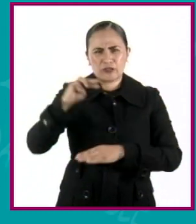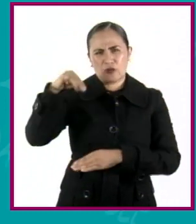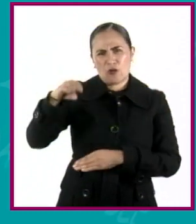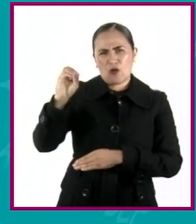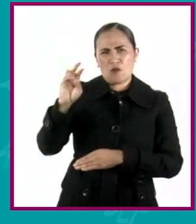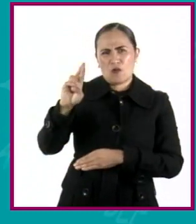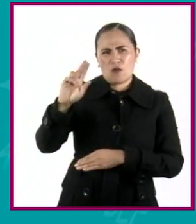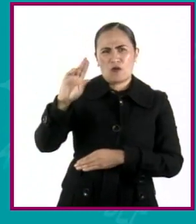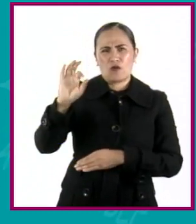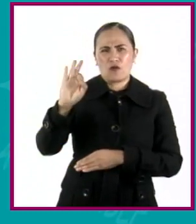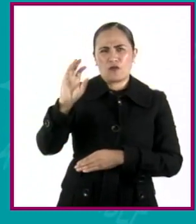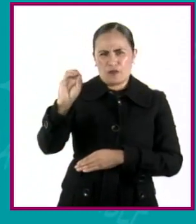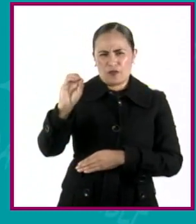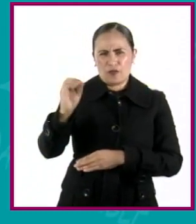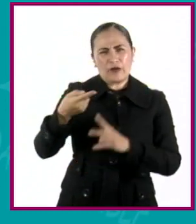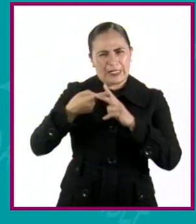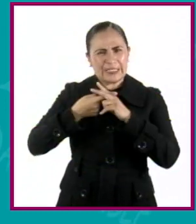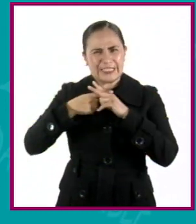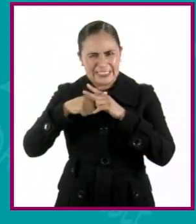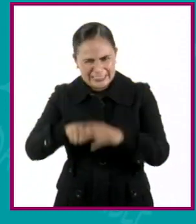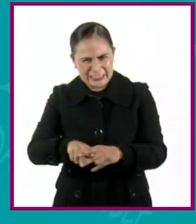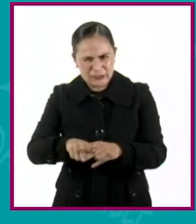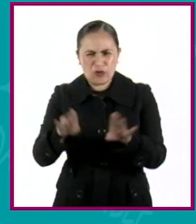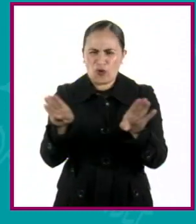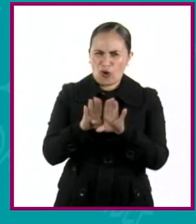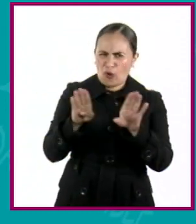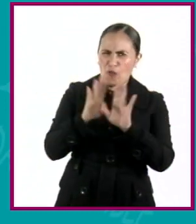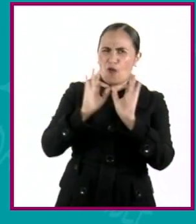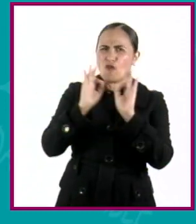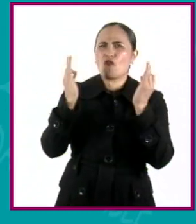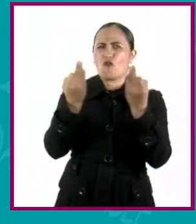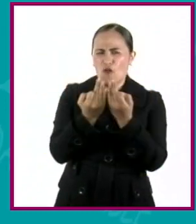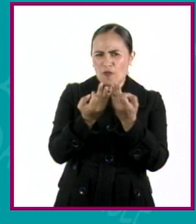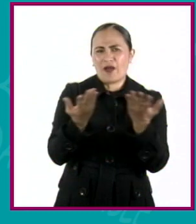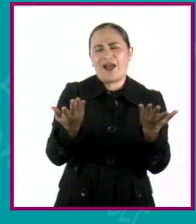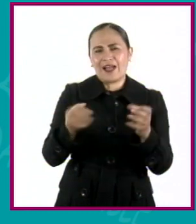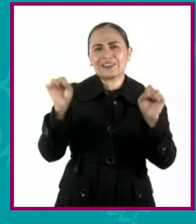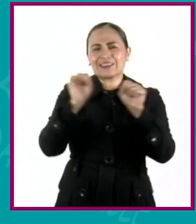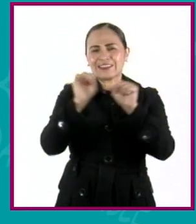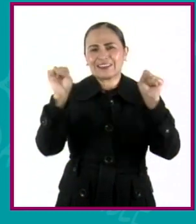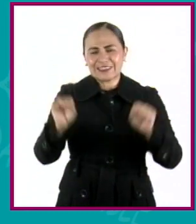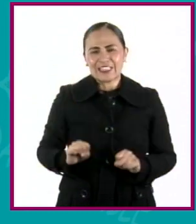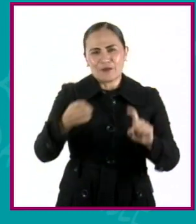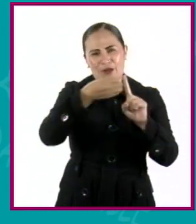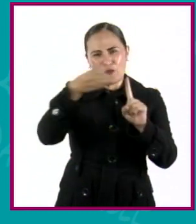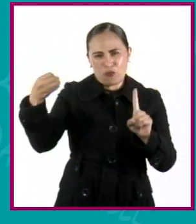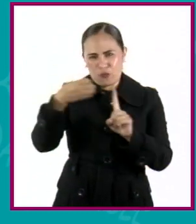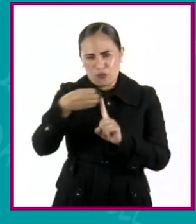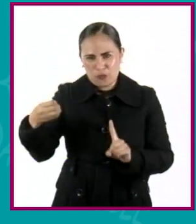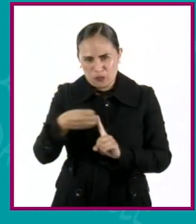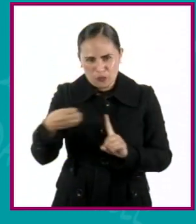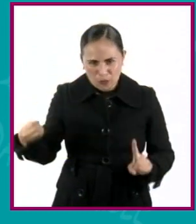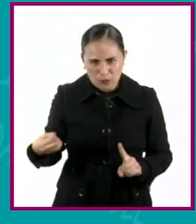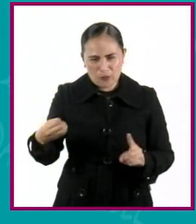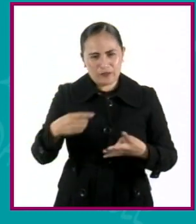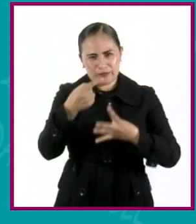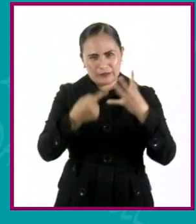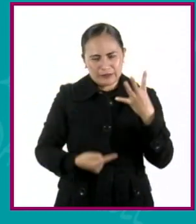morfogénesis, es decir, el origen de la forma, utilizando un sistema de ecuaciones diferenciales de